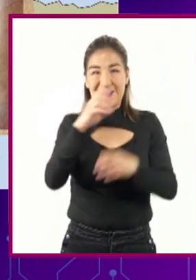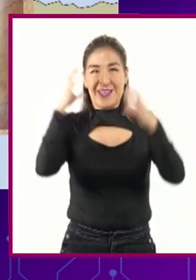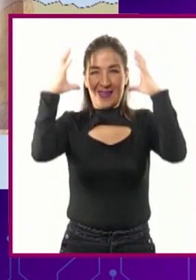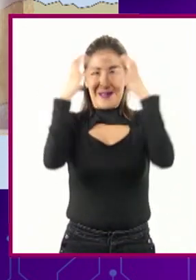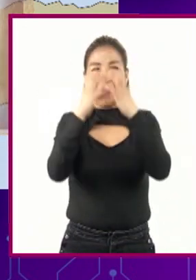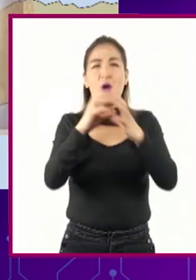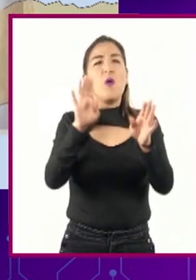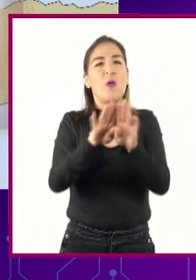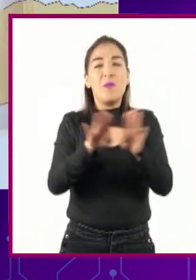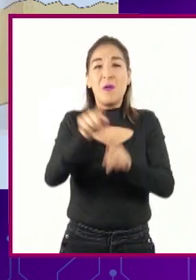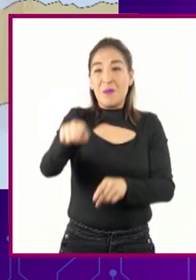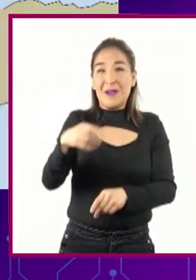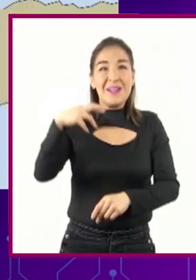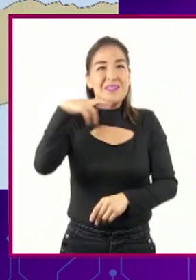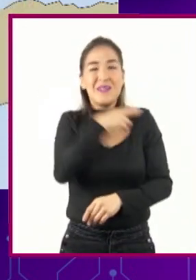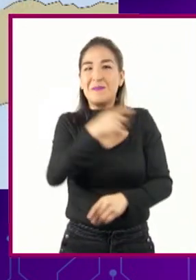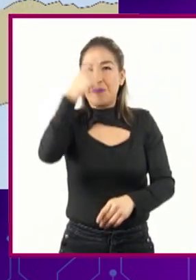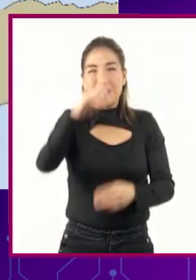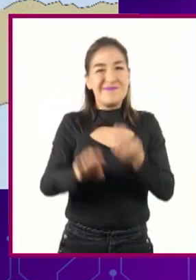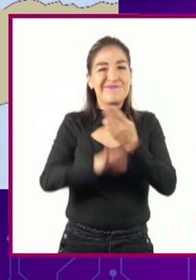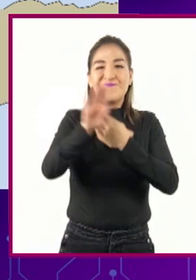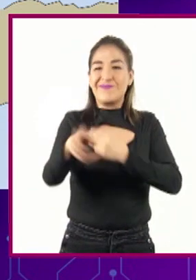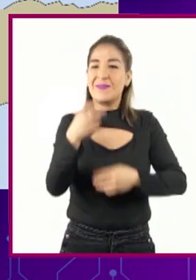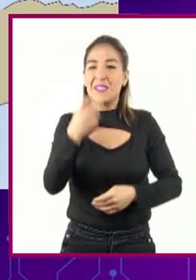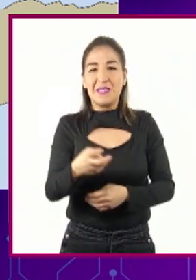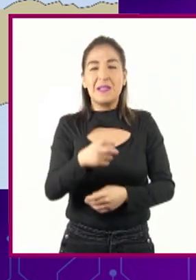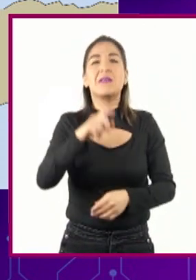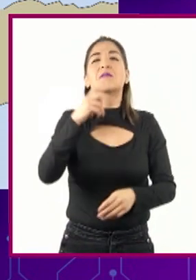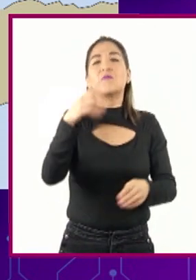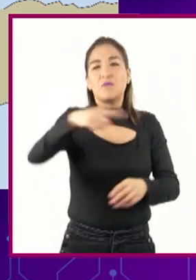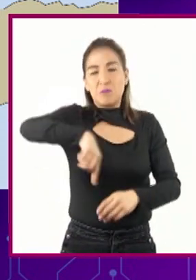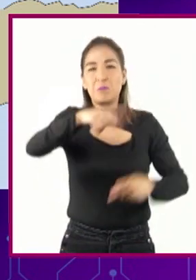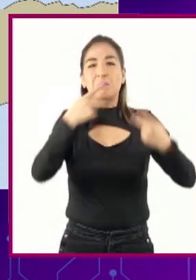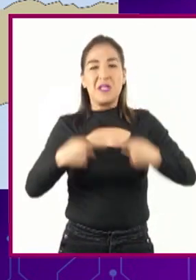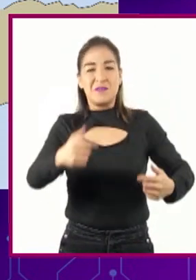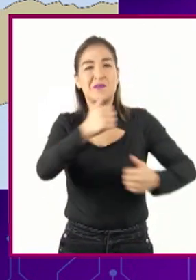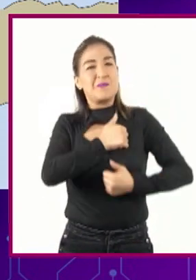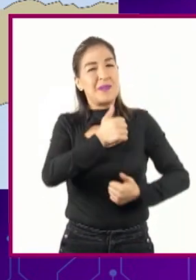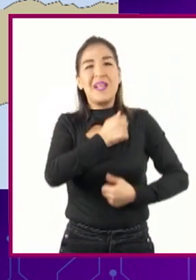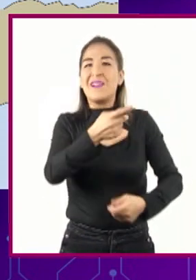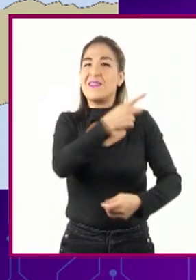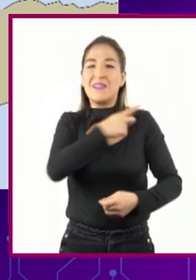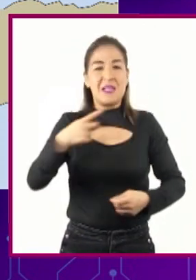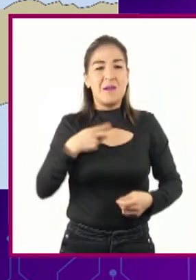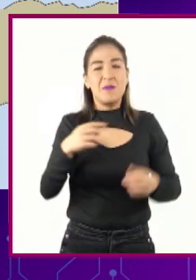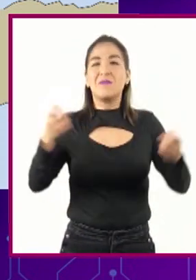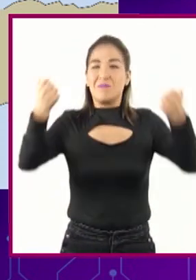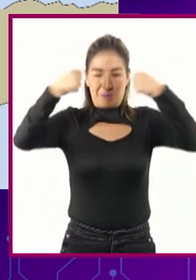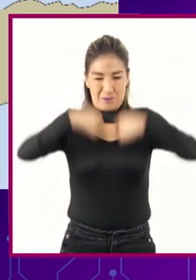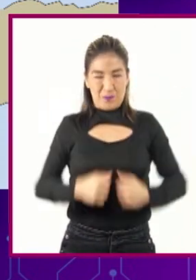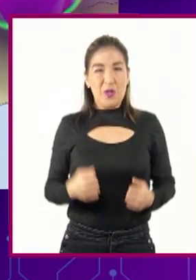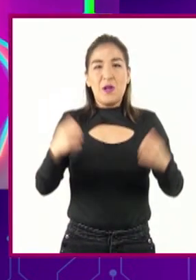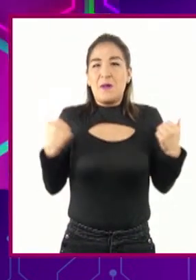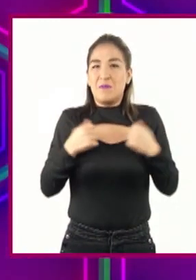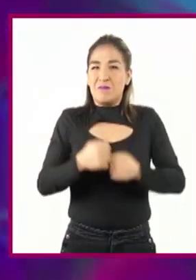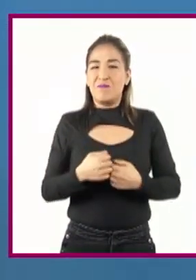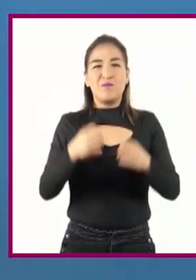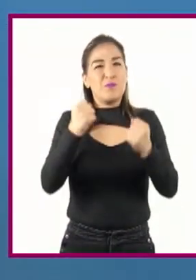carbón no eran efectivas contra la hiperita, por lo que los soldados debieron protegerse con prendas